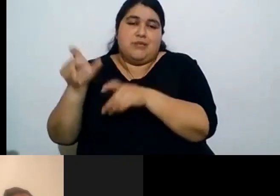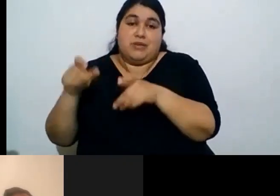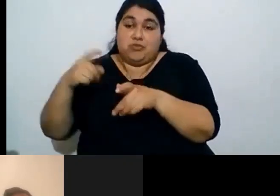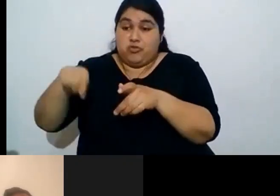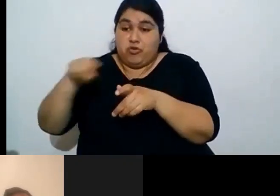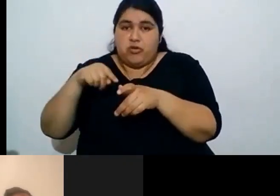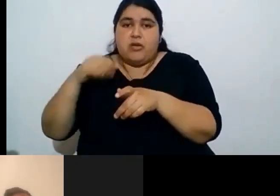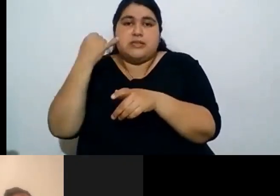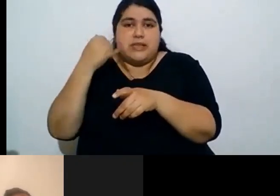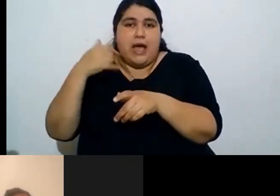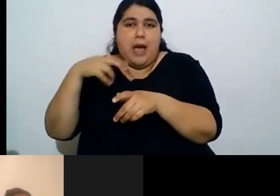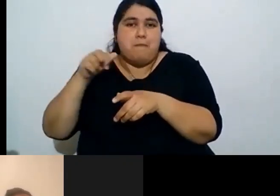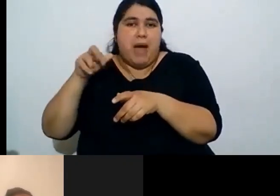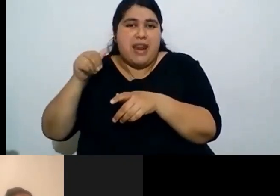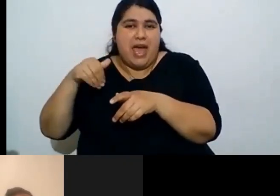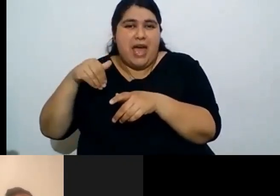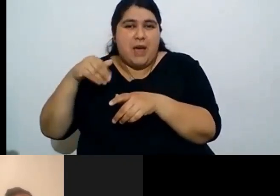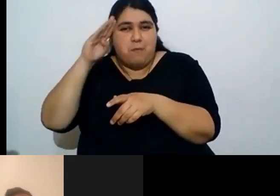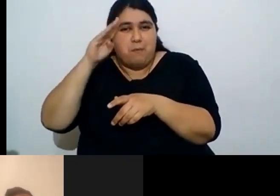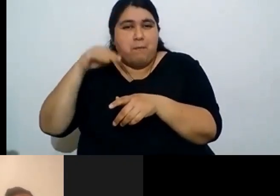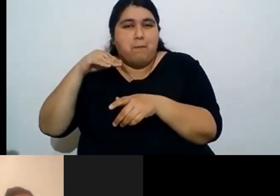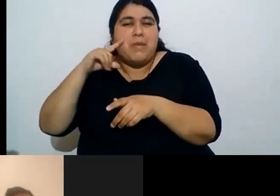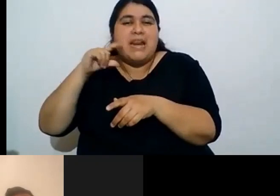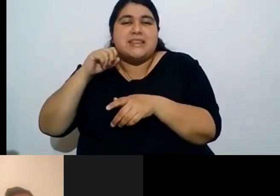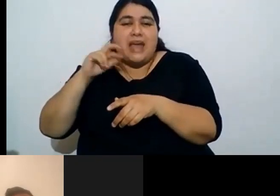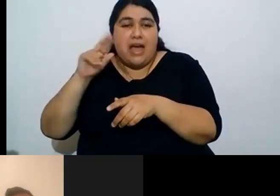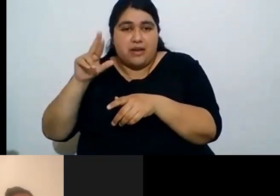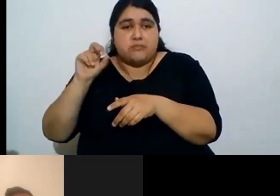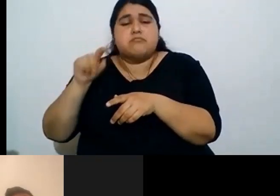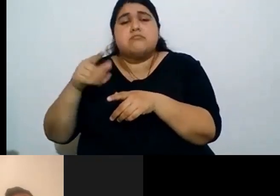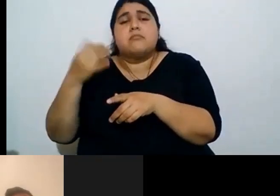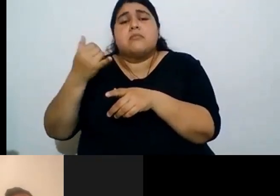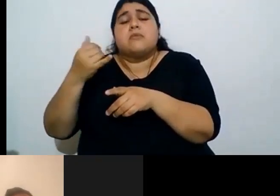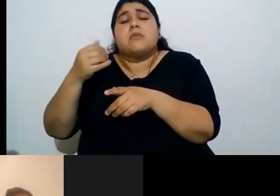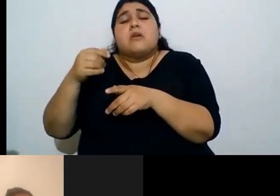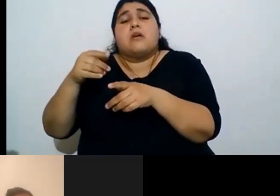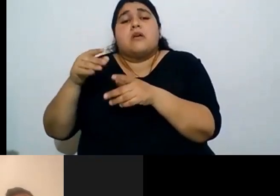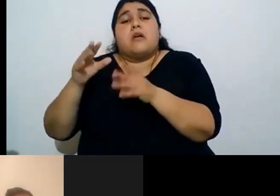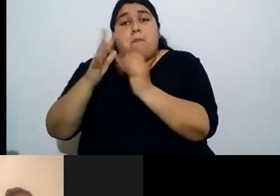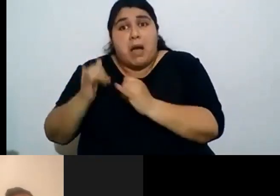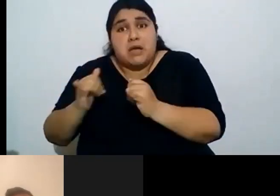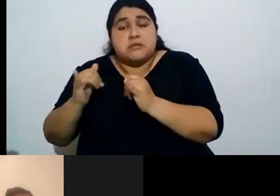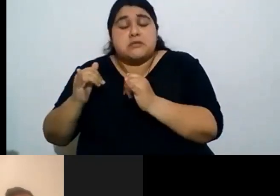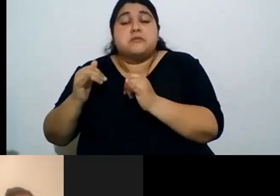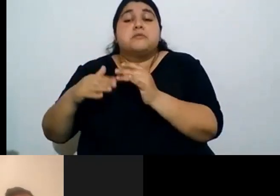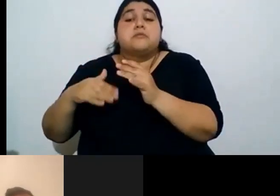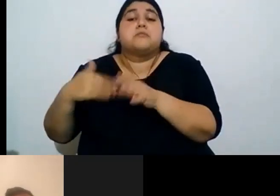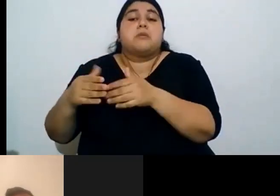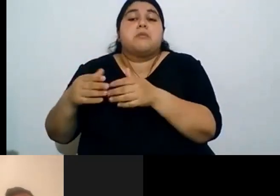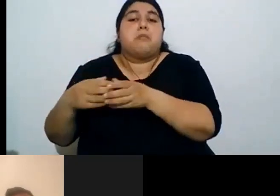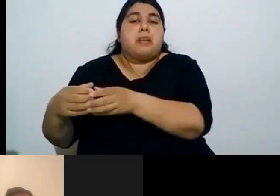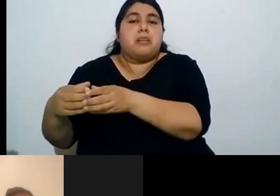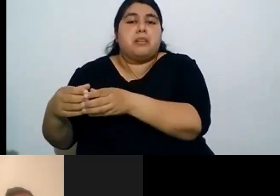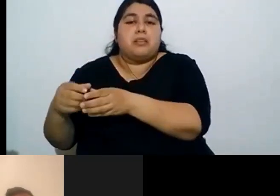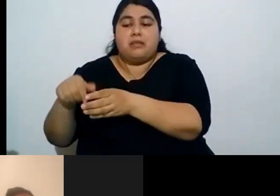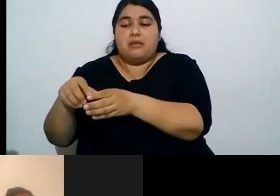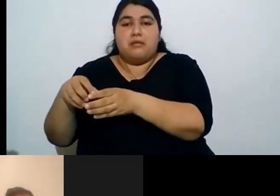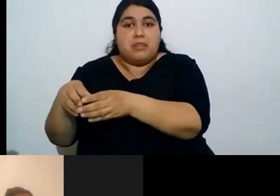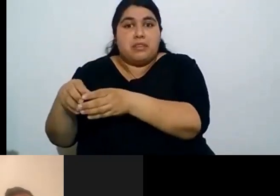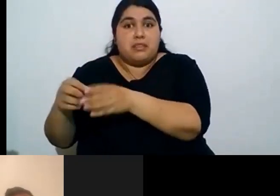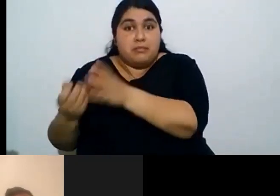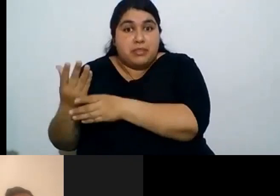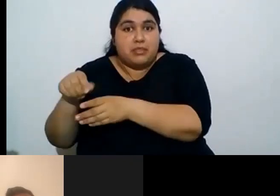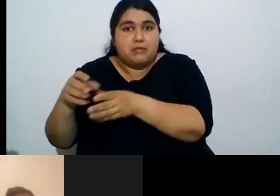salen del conflicto, pero quedan unas disidencias paramilitares y en esas disidencias paramilitares